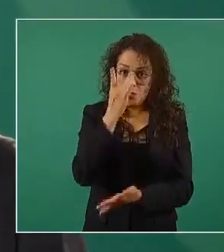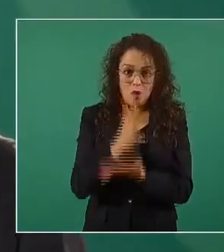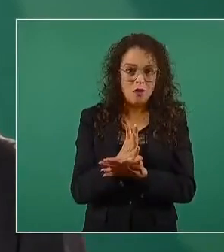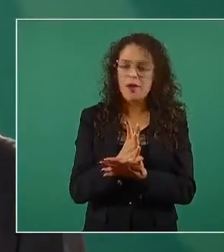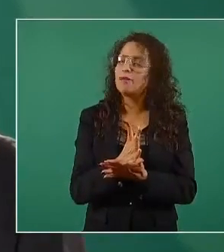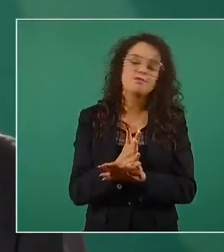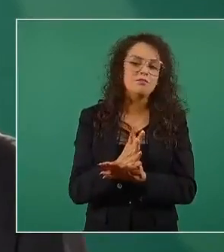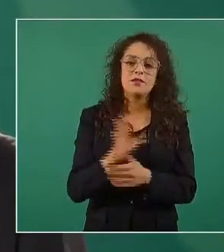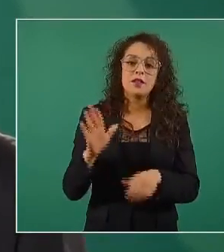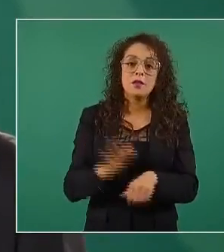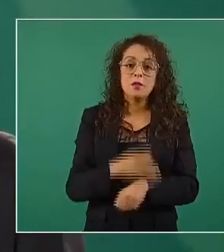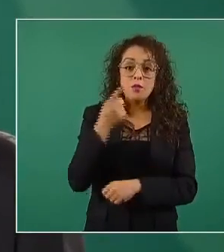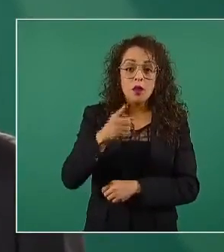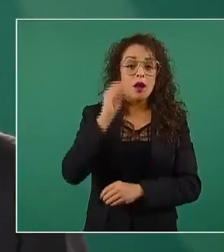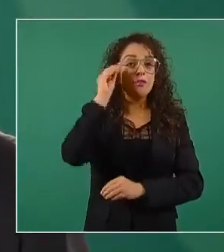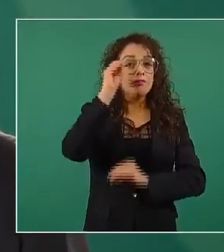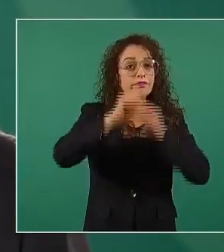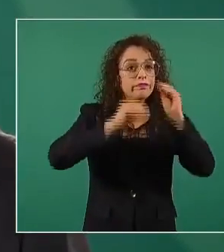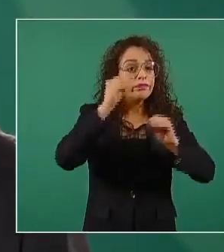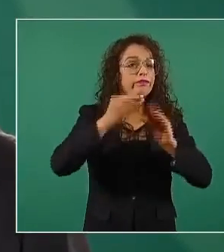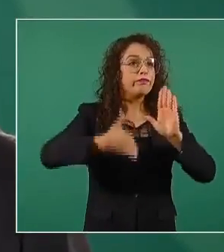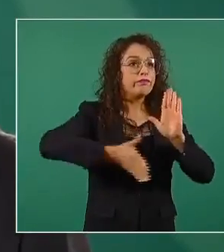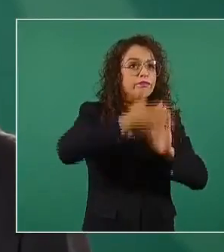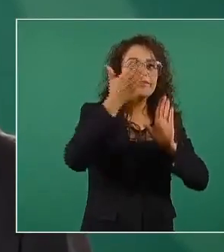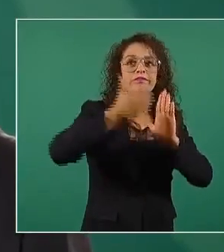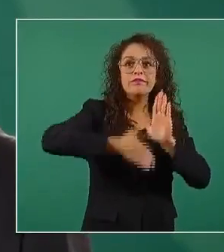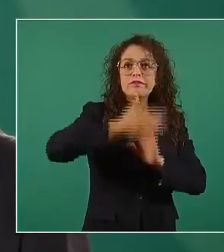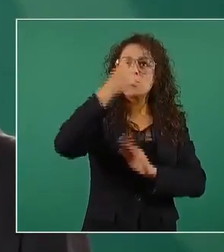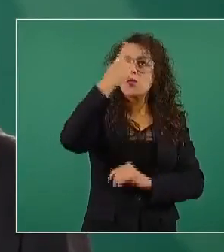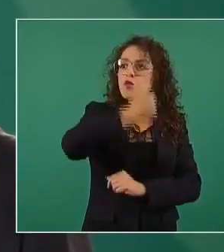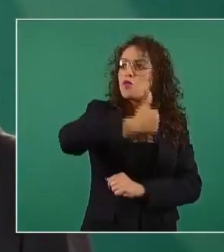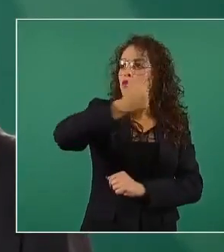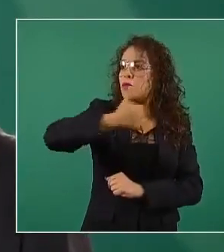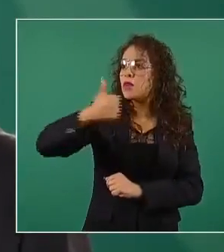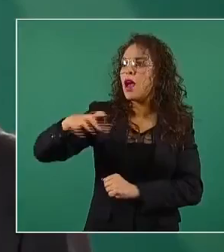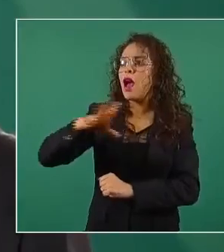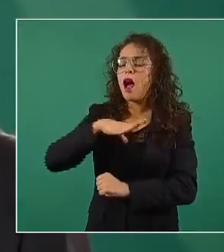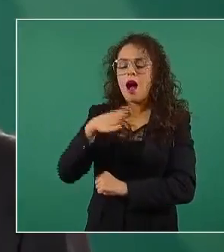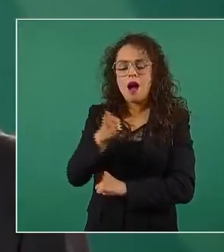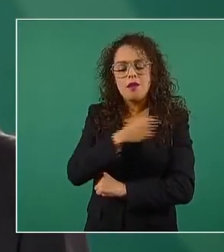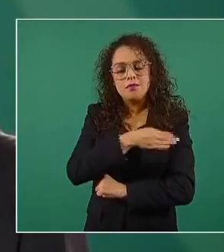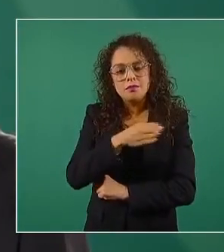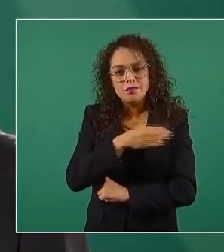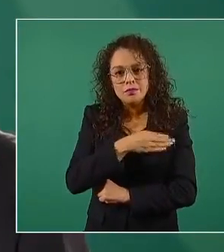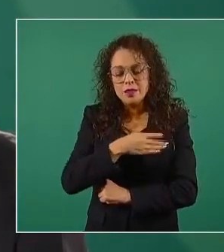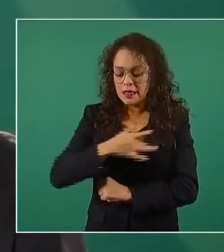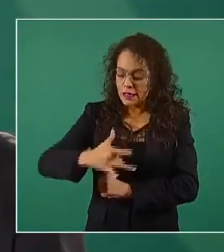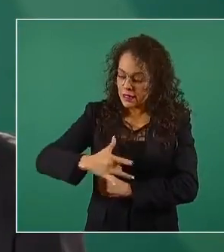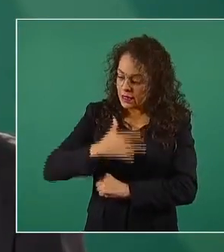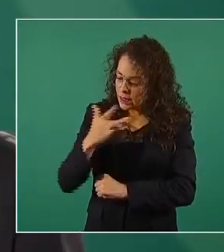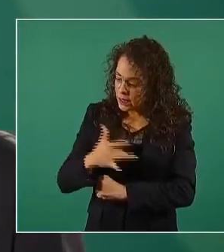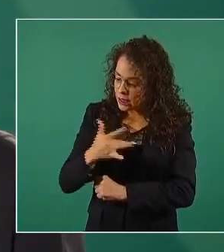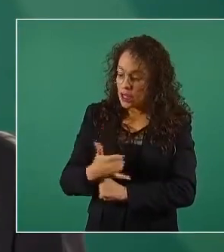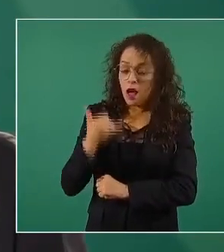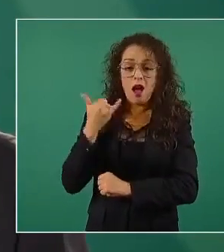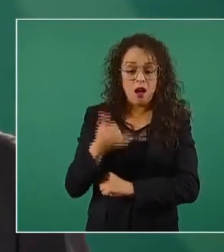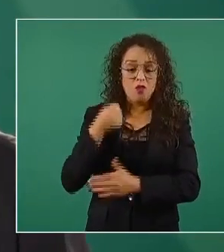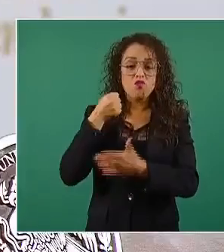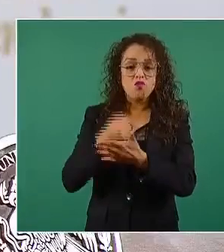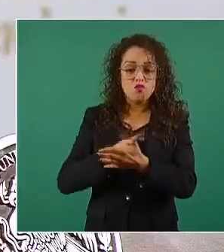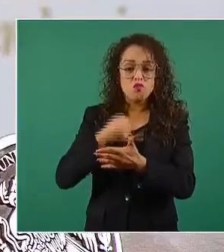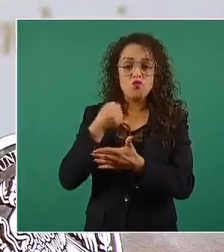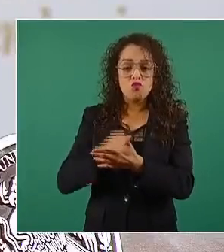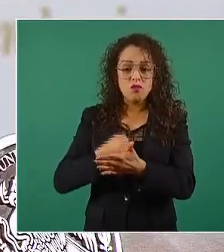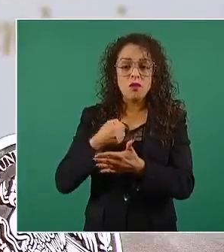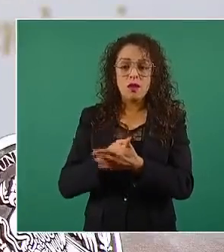de cada ladrillo está la generosidad, la sensibilidad y la perseverancia de un mosaico conformado